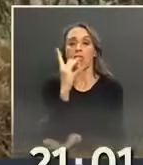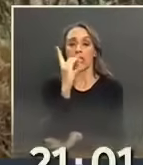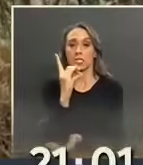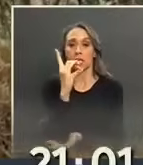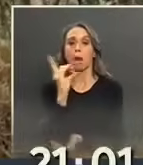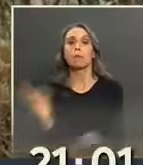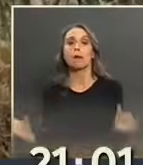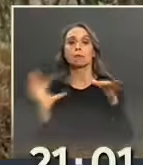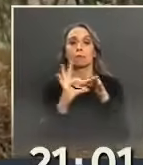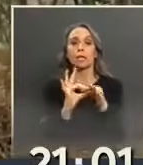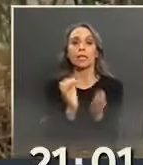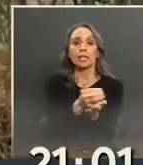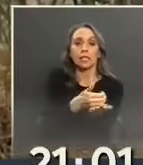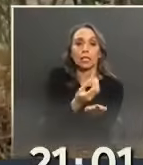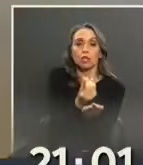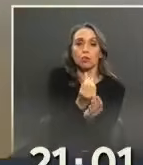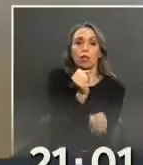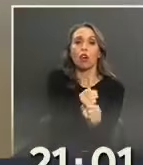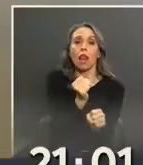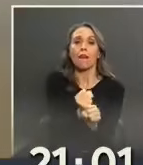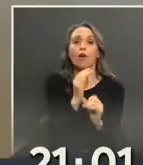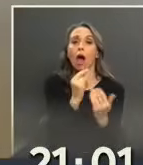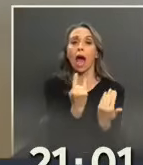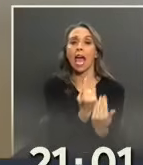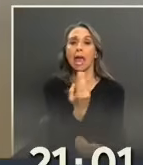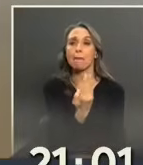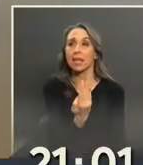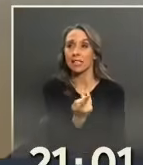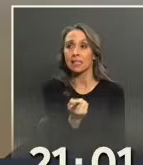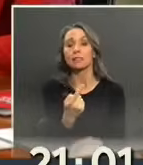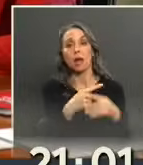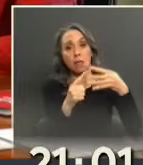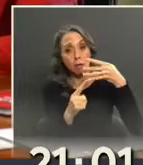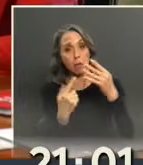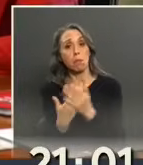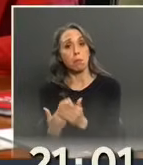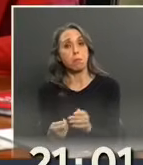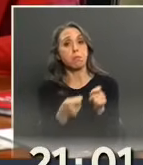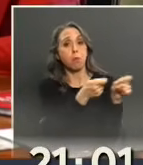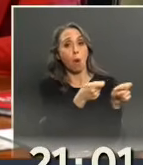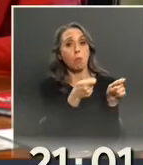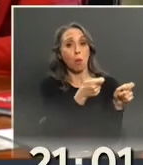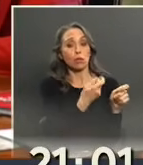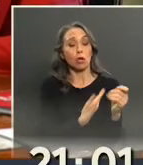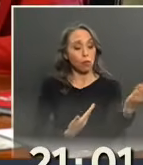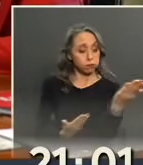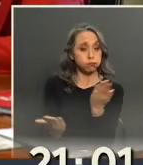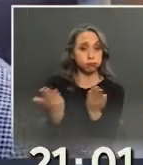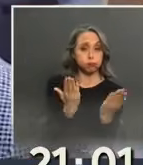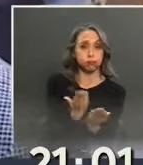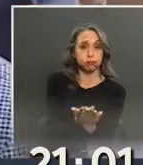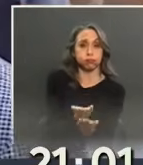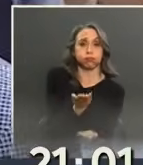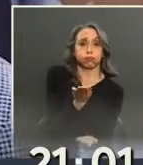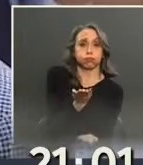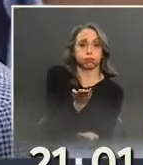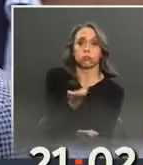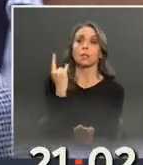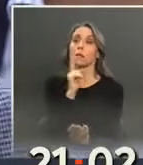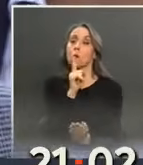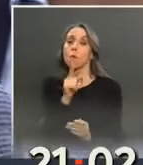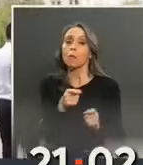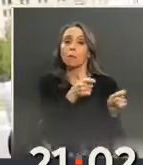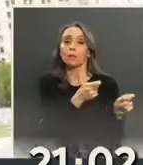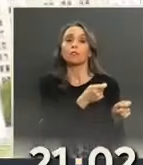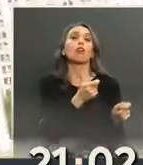asociado a un ingreso laboral de emergencia. Son varias las propuestas sobre la mesa que tiene el gobierno. La última es de Jorge Alessandri y la